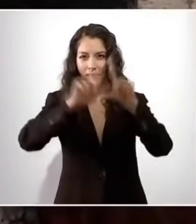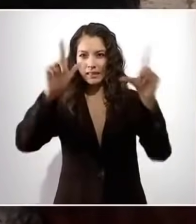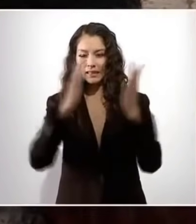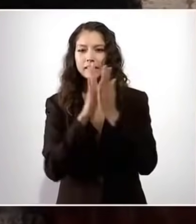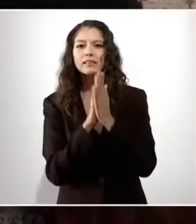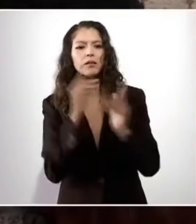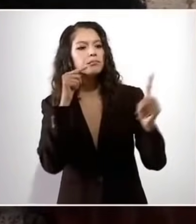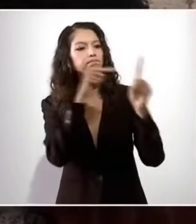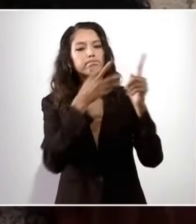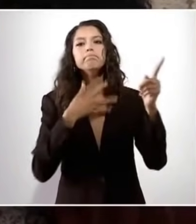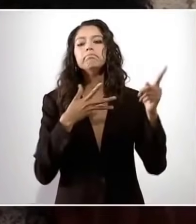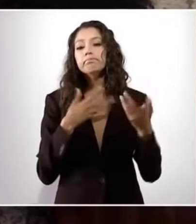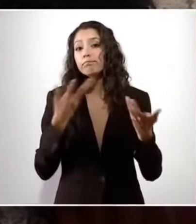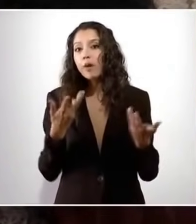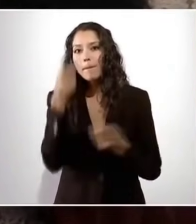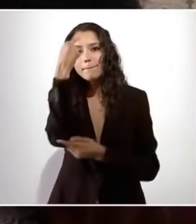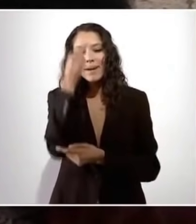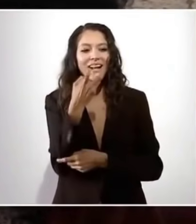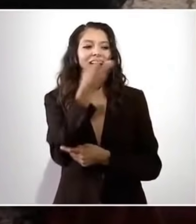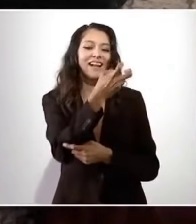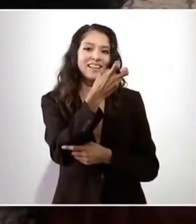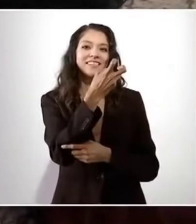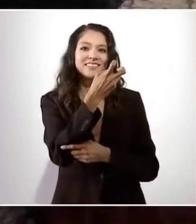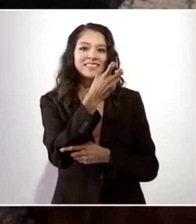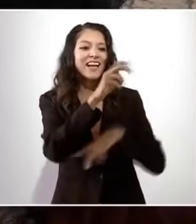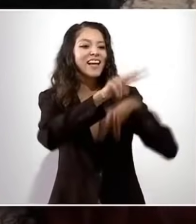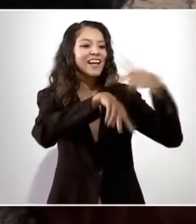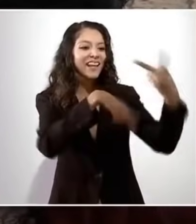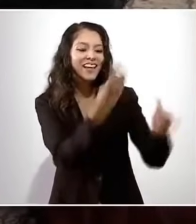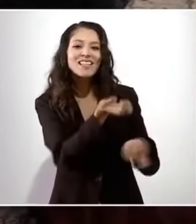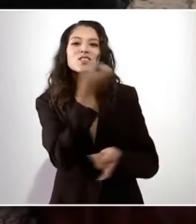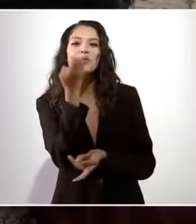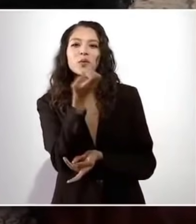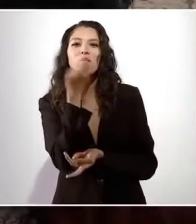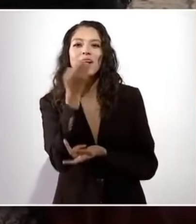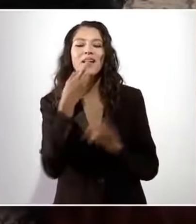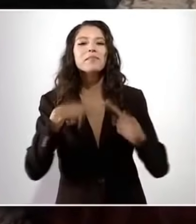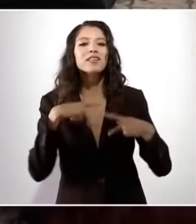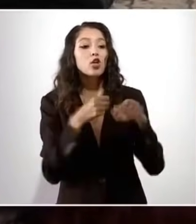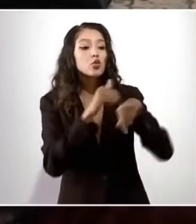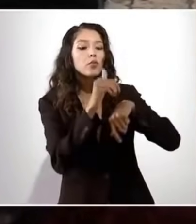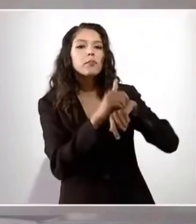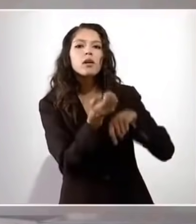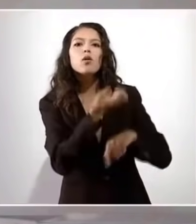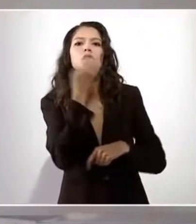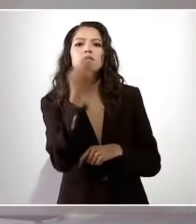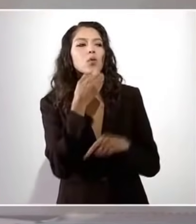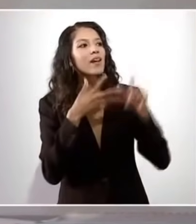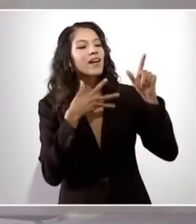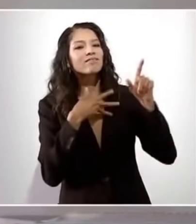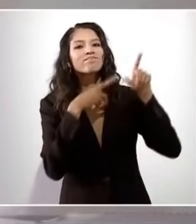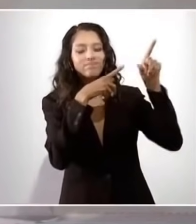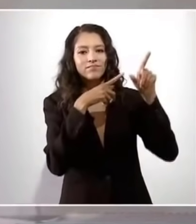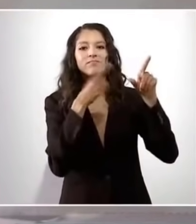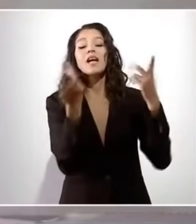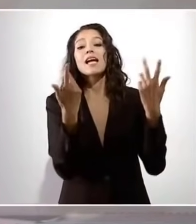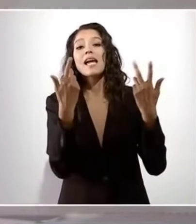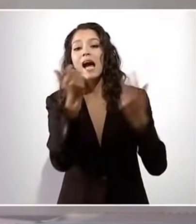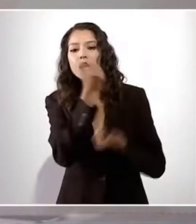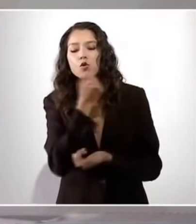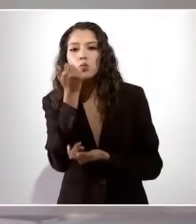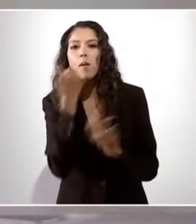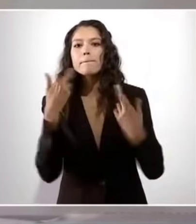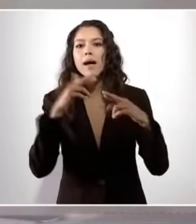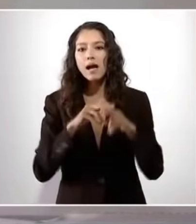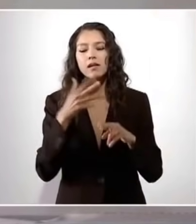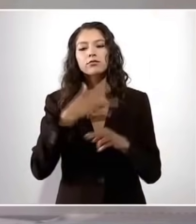las metas que tenemos precisamente para ese regreso presencial. Ahí está el número de escuelas, por parte con cada nivel, docentes y alumnos. Ahí